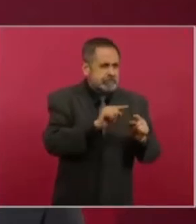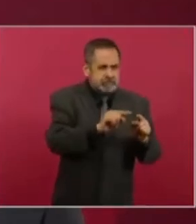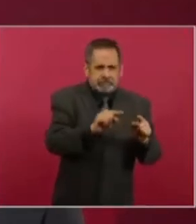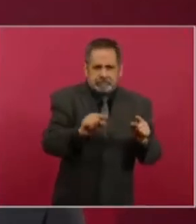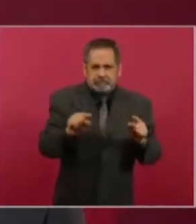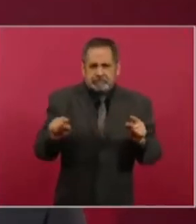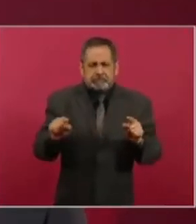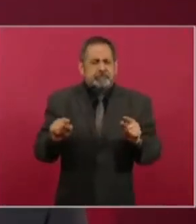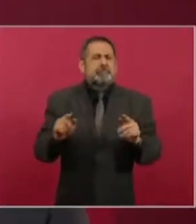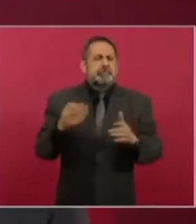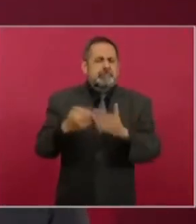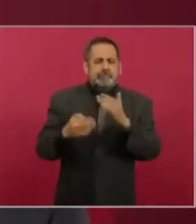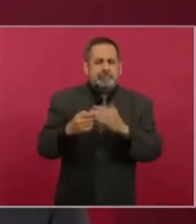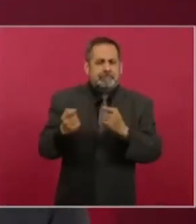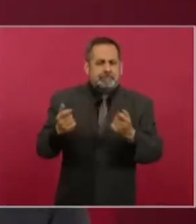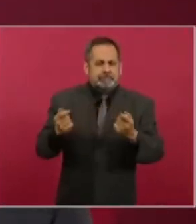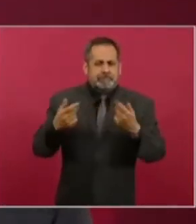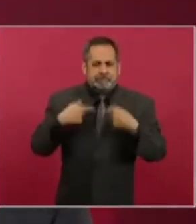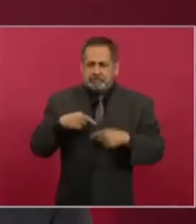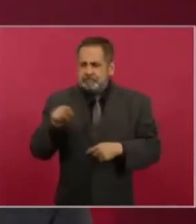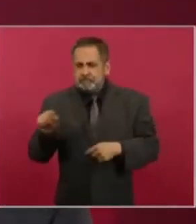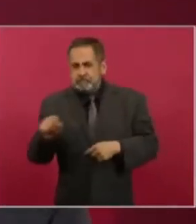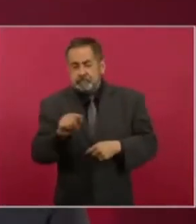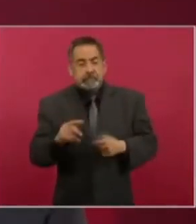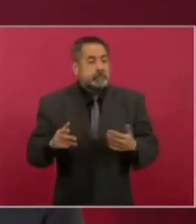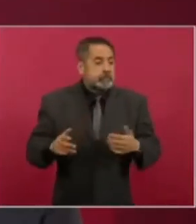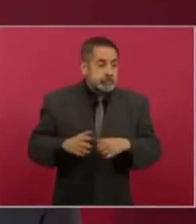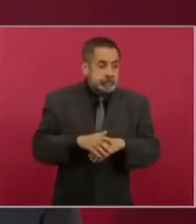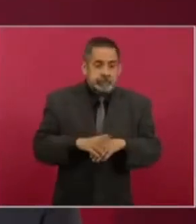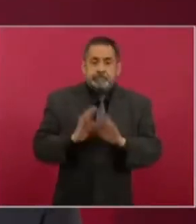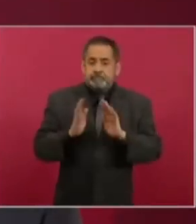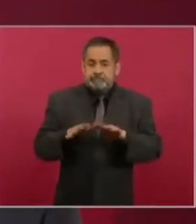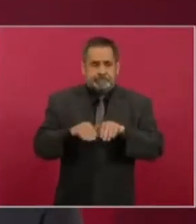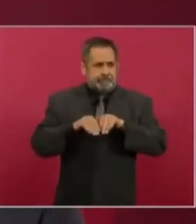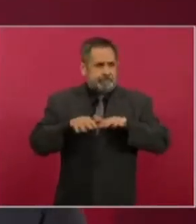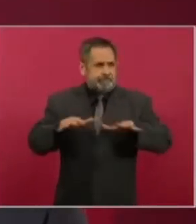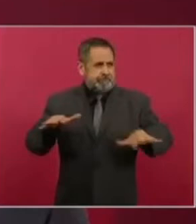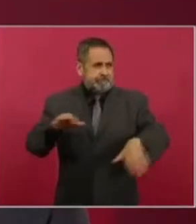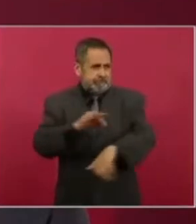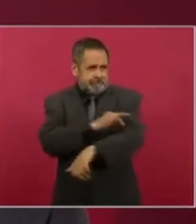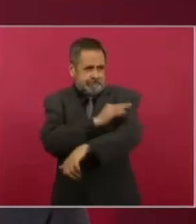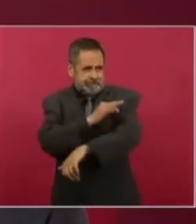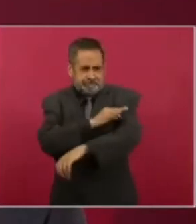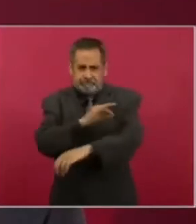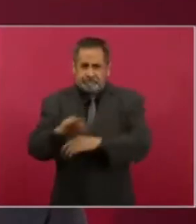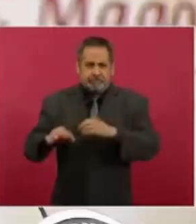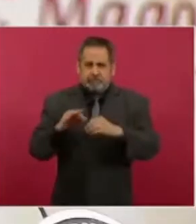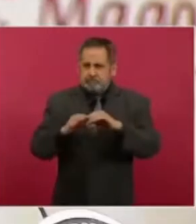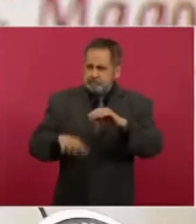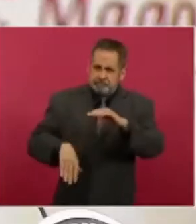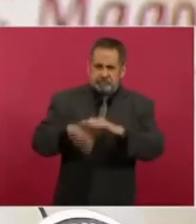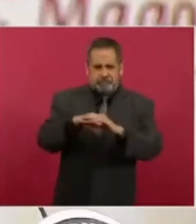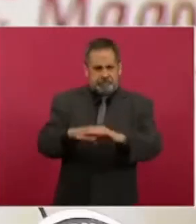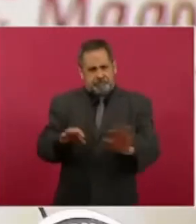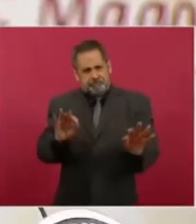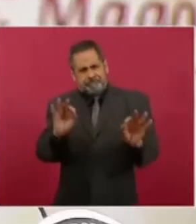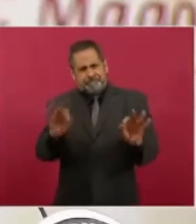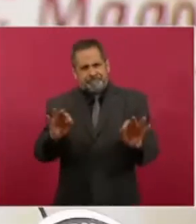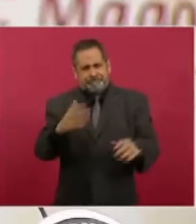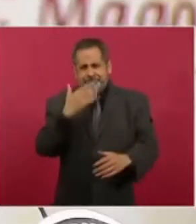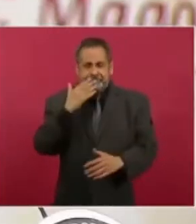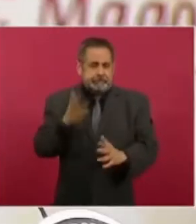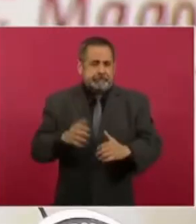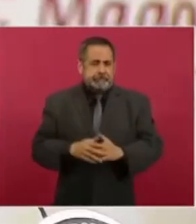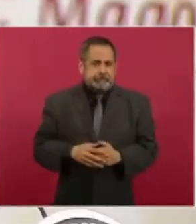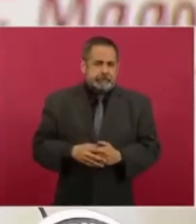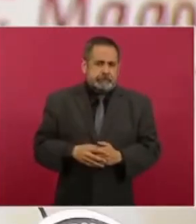de personas, y esto es porque la cobertura ha llegado a su máximo, a su punto máximo. Hay